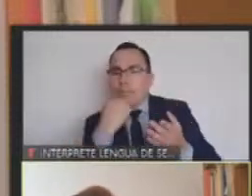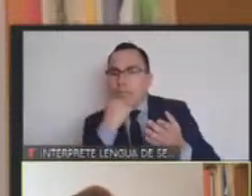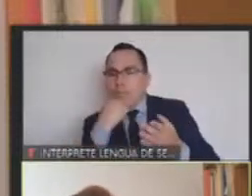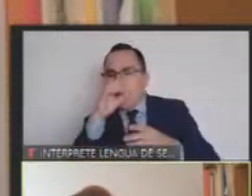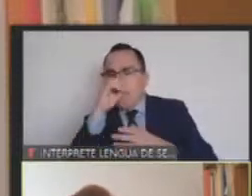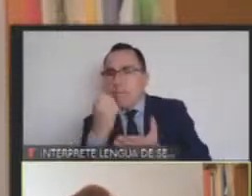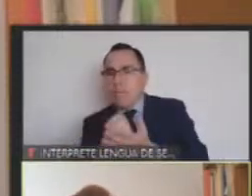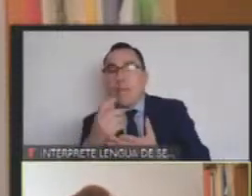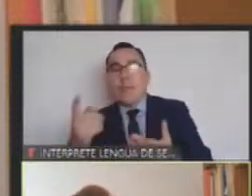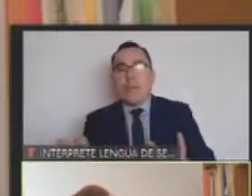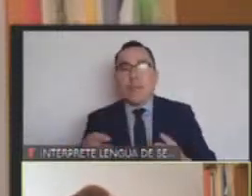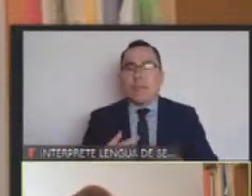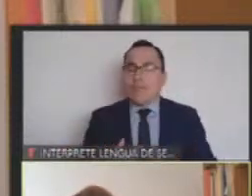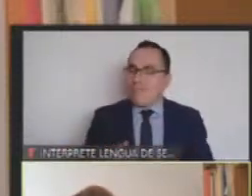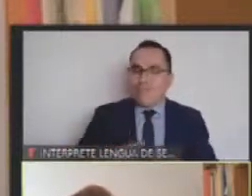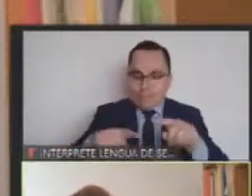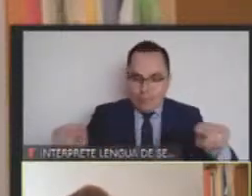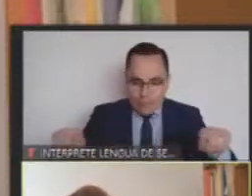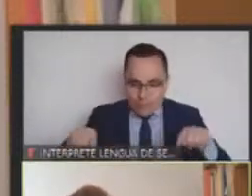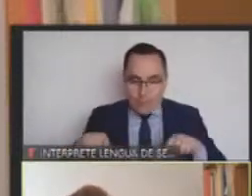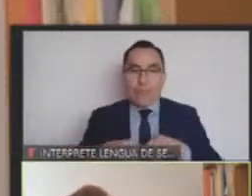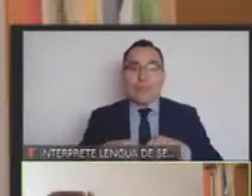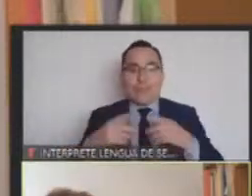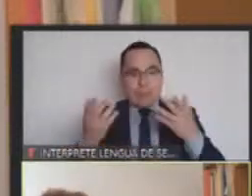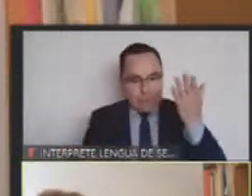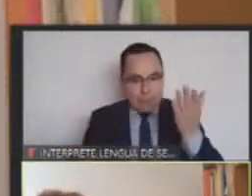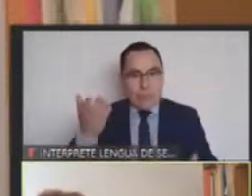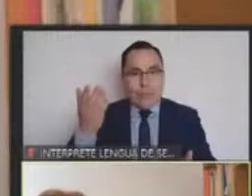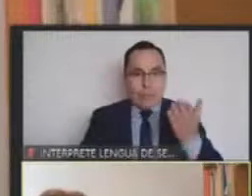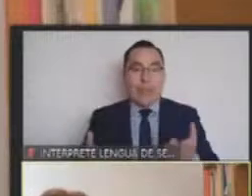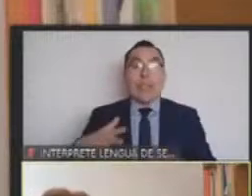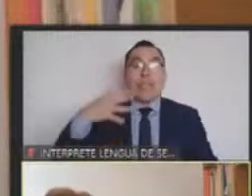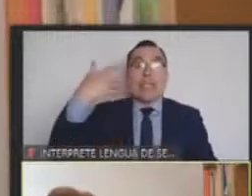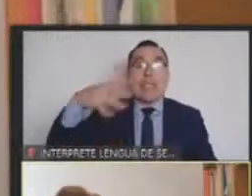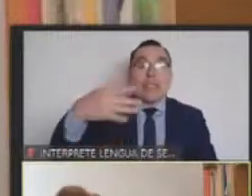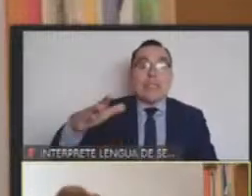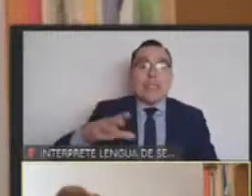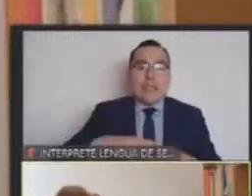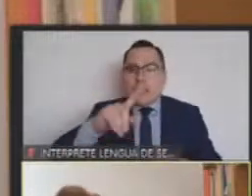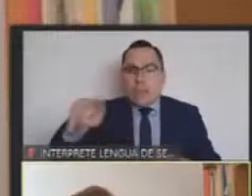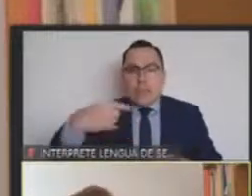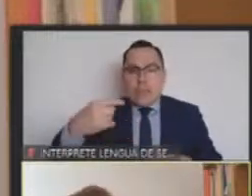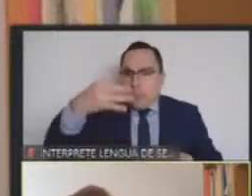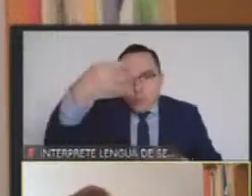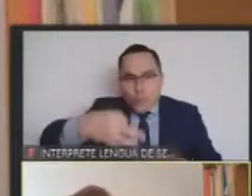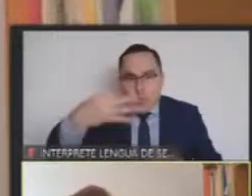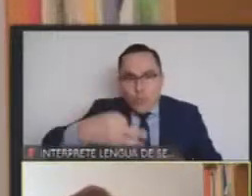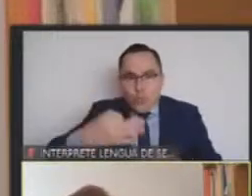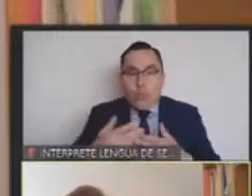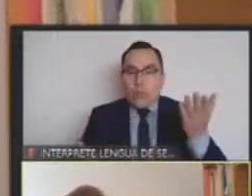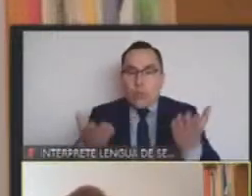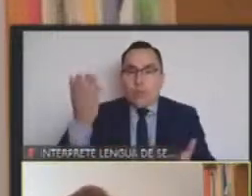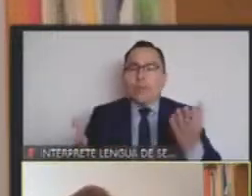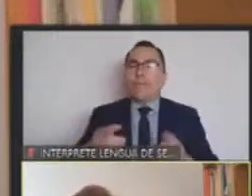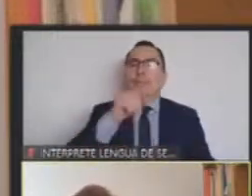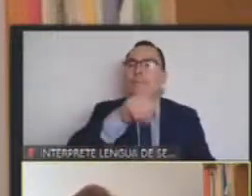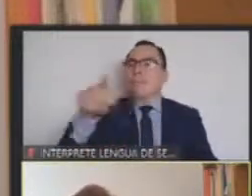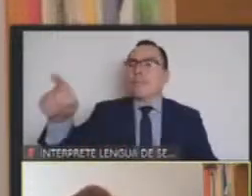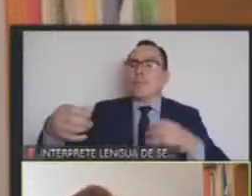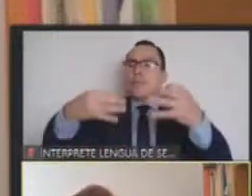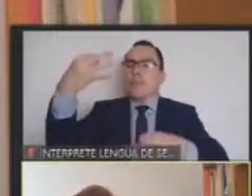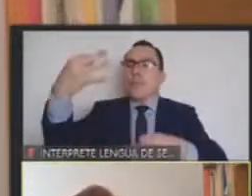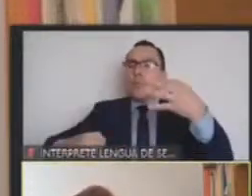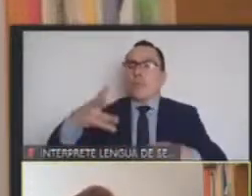poder. La independencia personal de los jueces también es indispensable para asegurar su imparcialidad y hacer posible que puedan ejercer